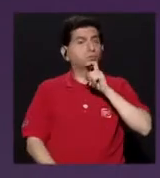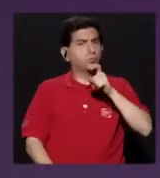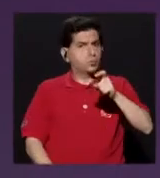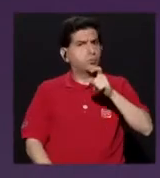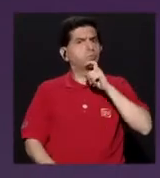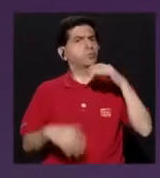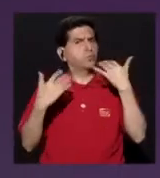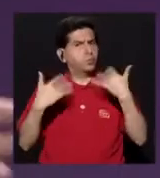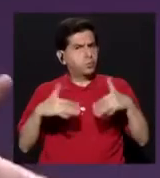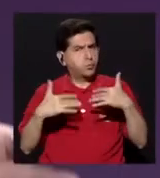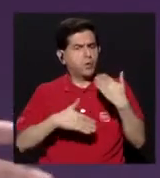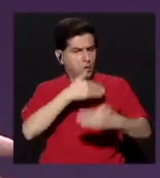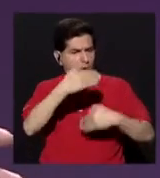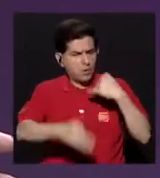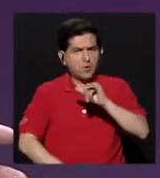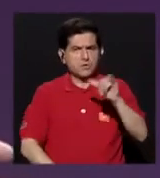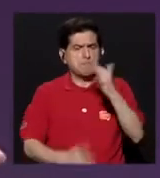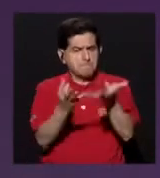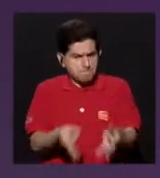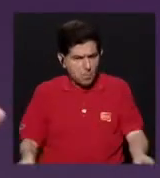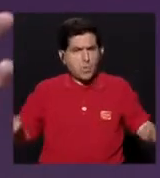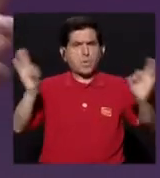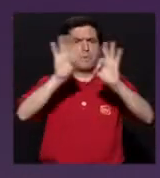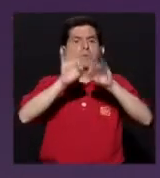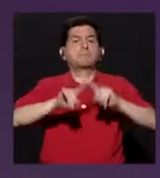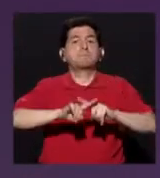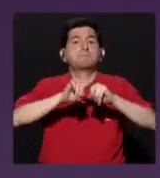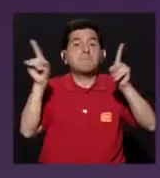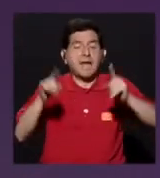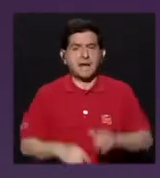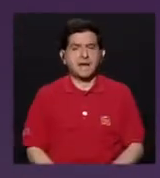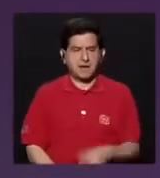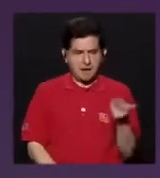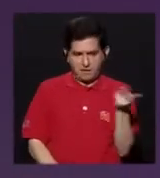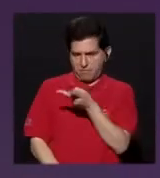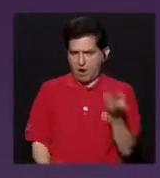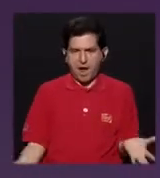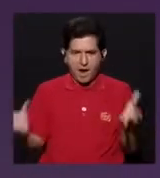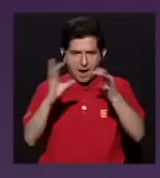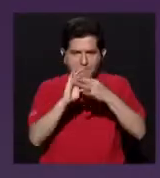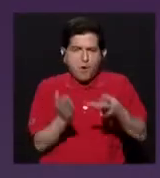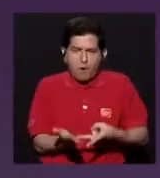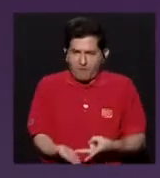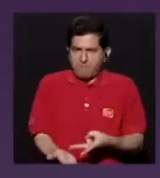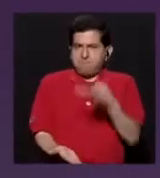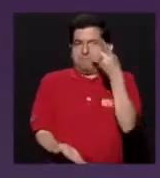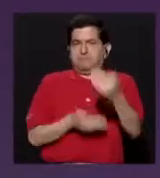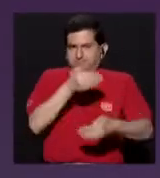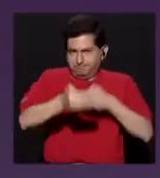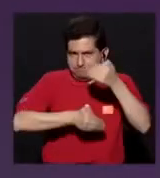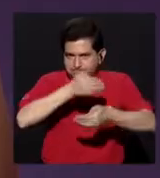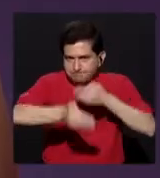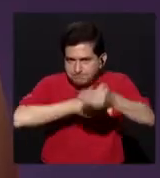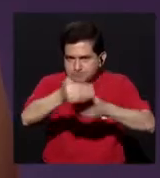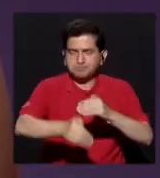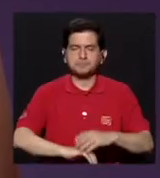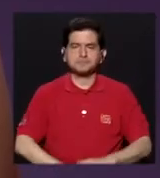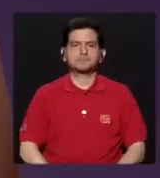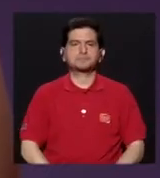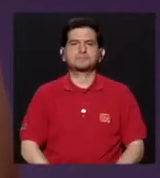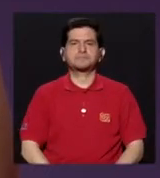mucho. Entonces este proceso también era importante, pero la unión de los dos era más rico todavía el proceso en sí. Hay